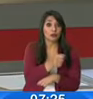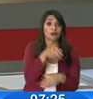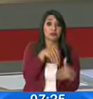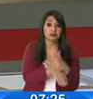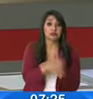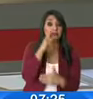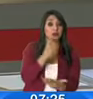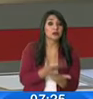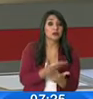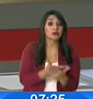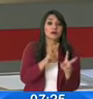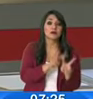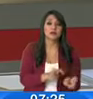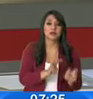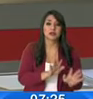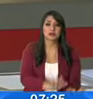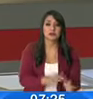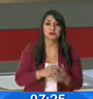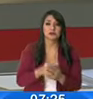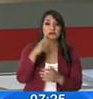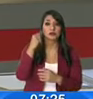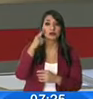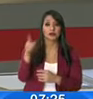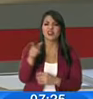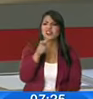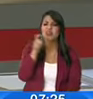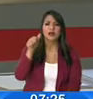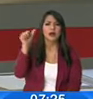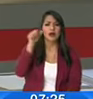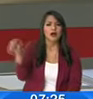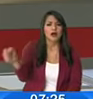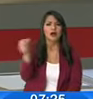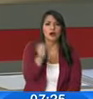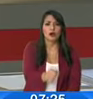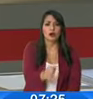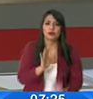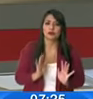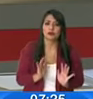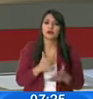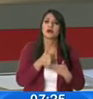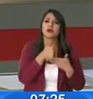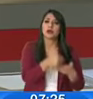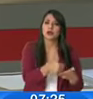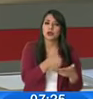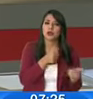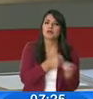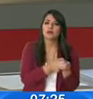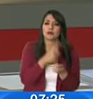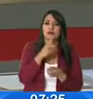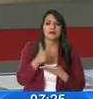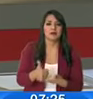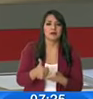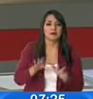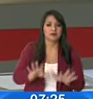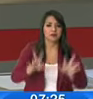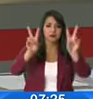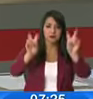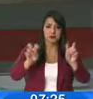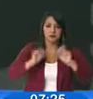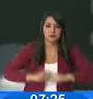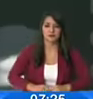que correístas piden que se descubra quién filtró un audio que supuestamente es parte de la cooperación eficaz de este caso.